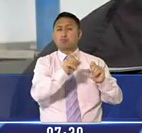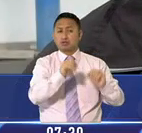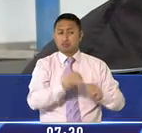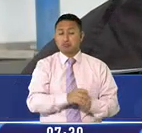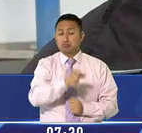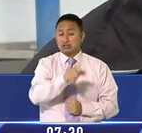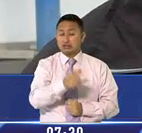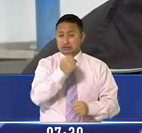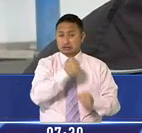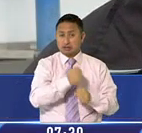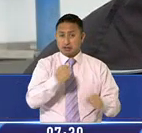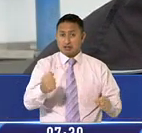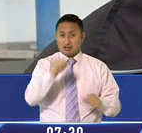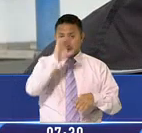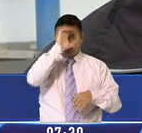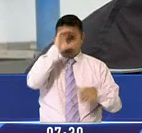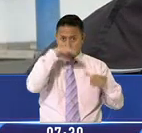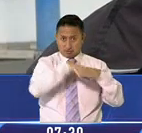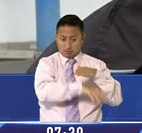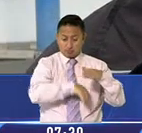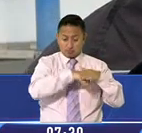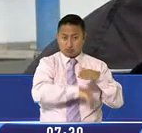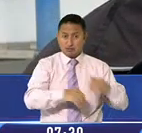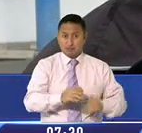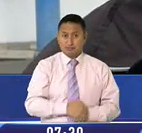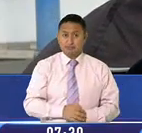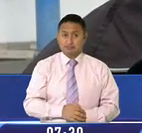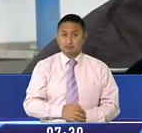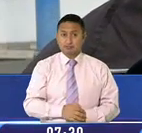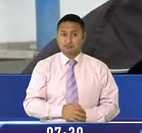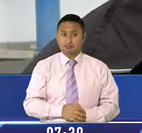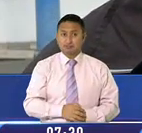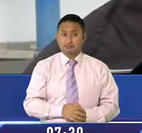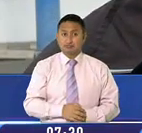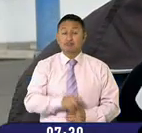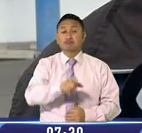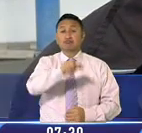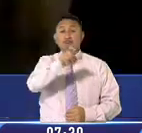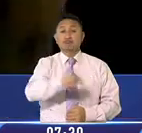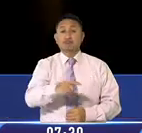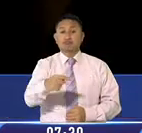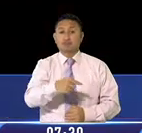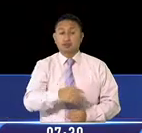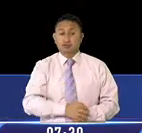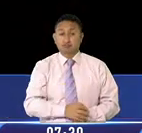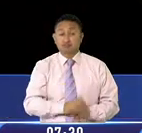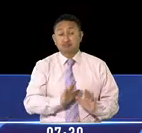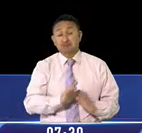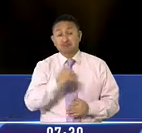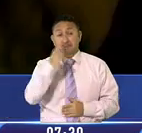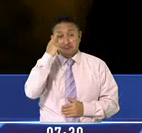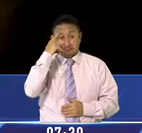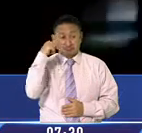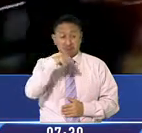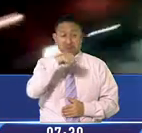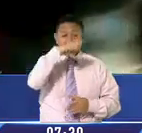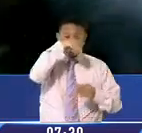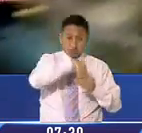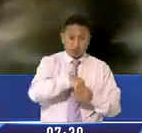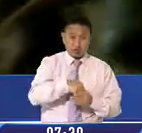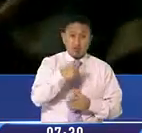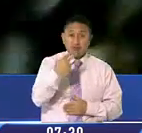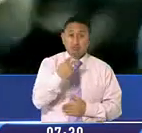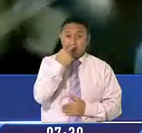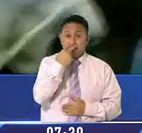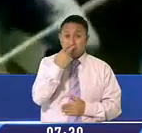A la minería ilegal, los denominados sableros, las personas occisas. Se presume que la falta de aire fue la causa